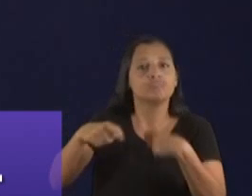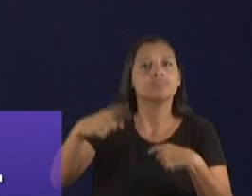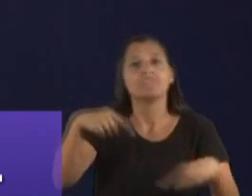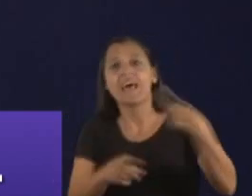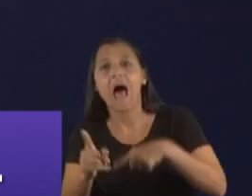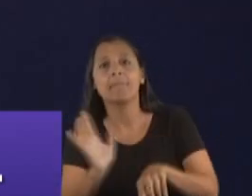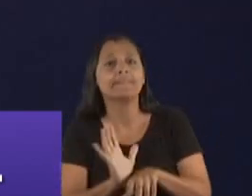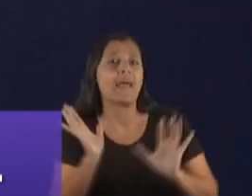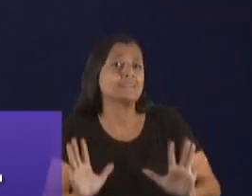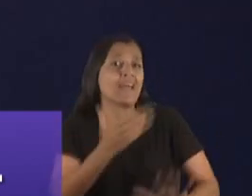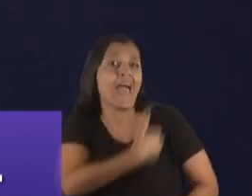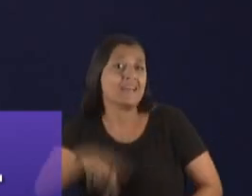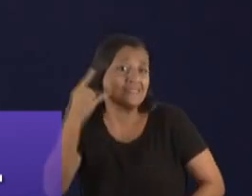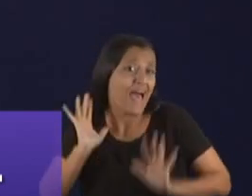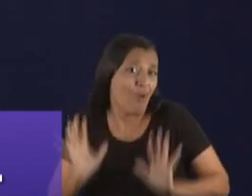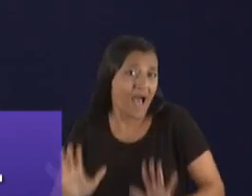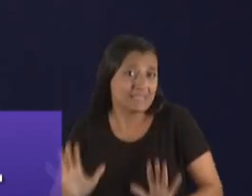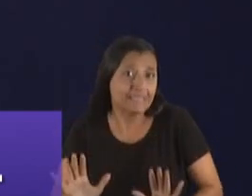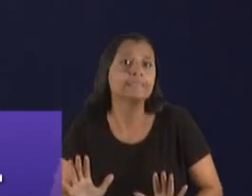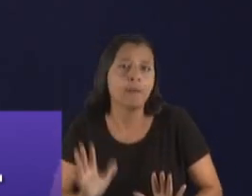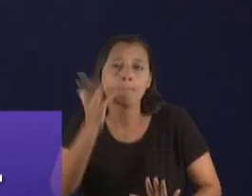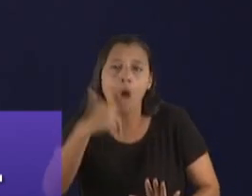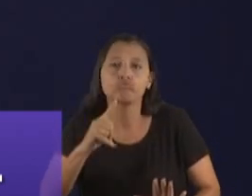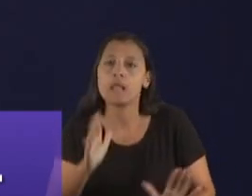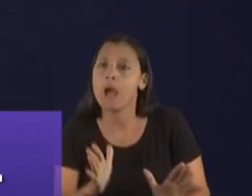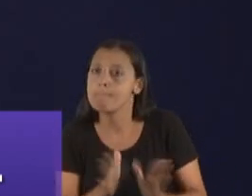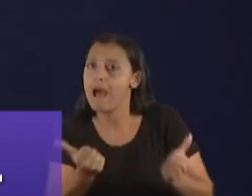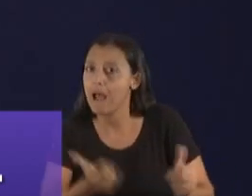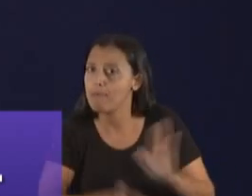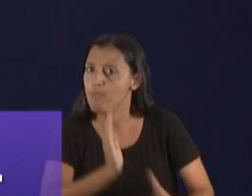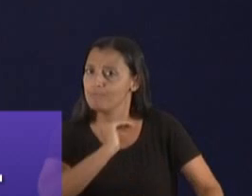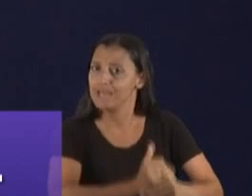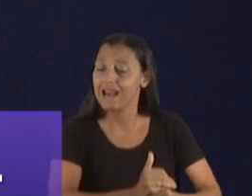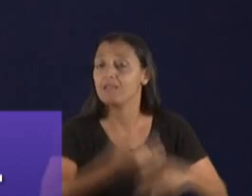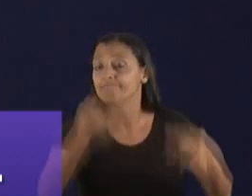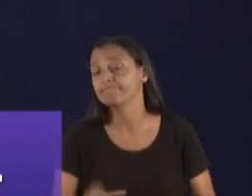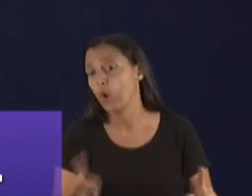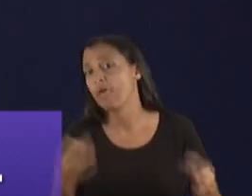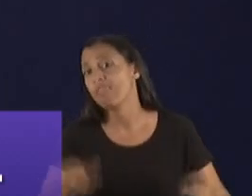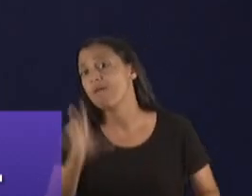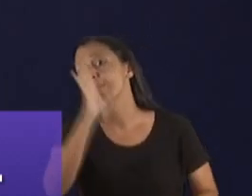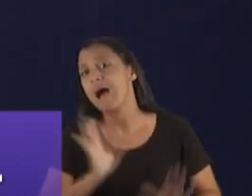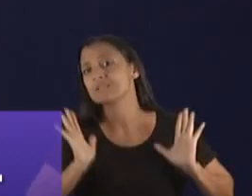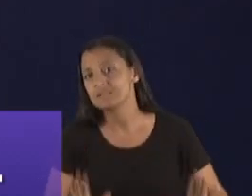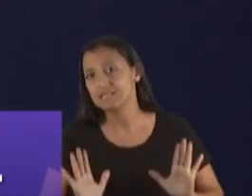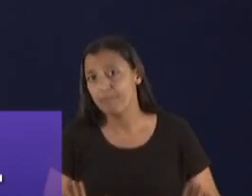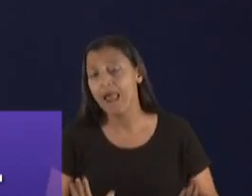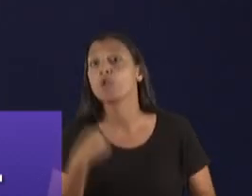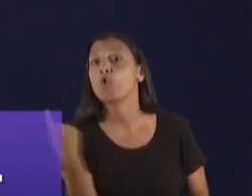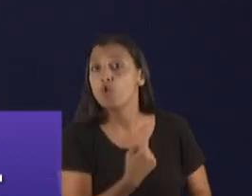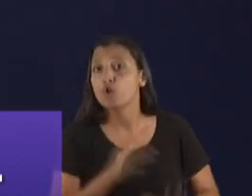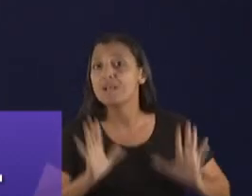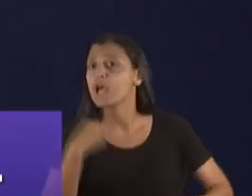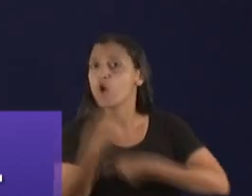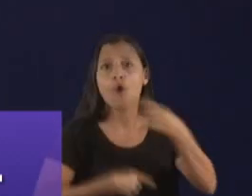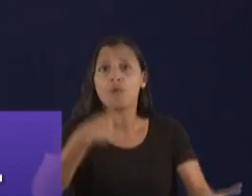del funcionamiento del Estado, no son tan veloces como uno quisiera. Pero lo cierto es que no vamos a seguir